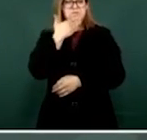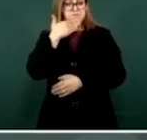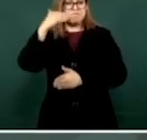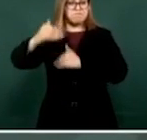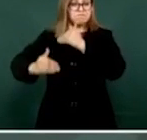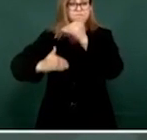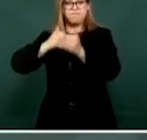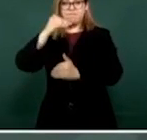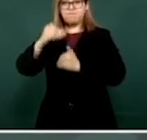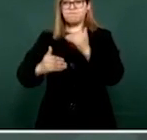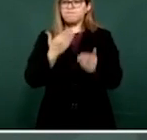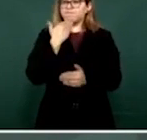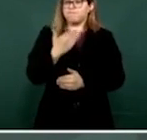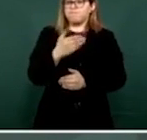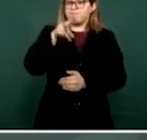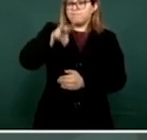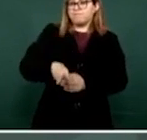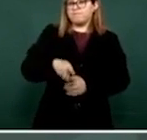bien,